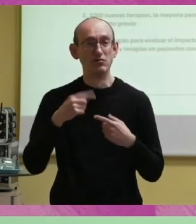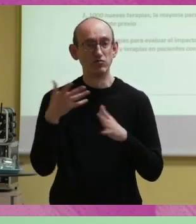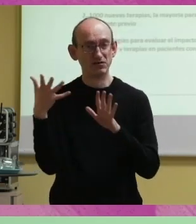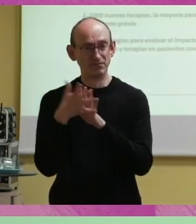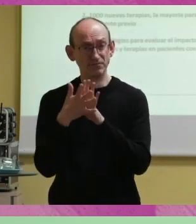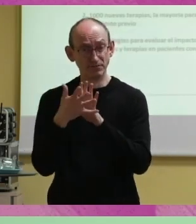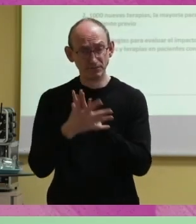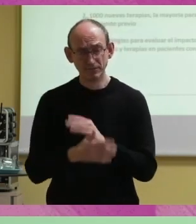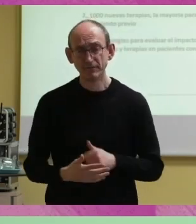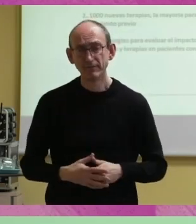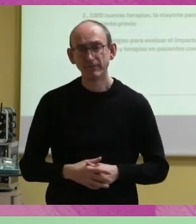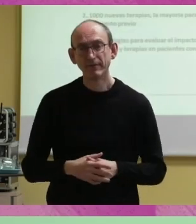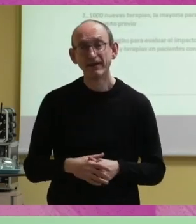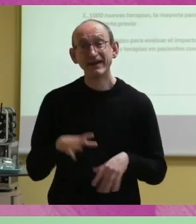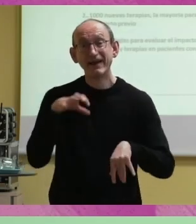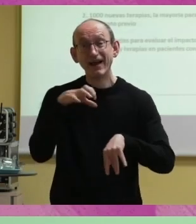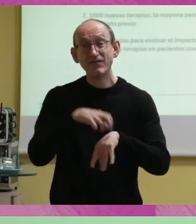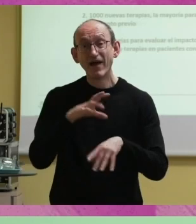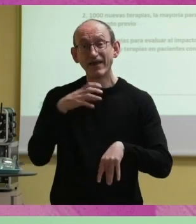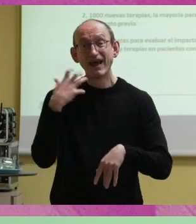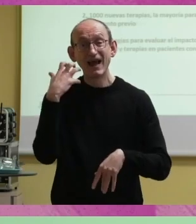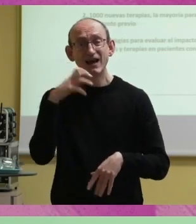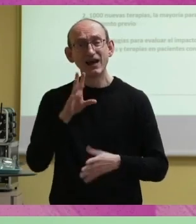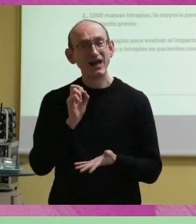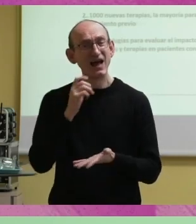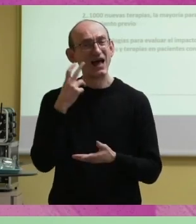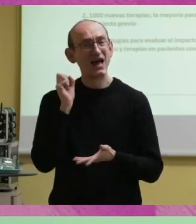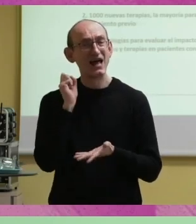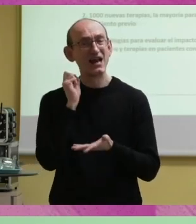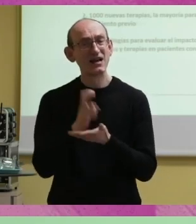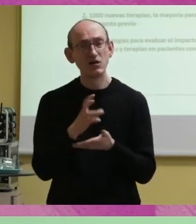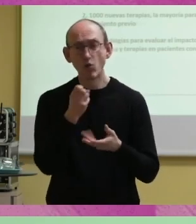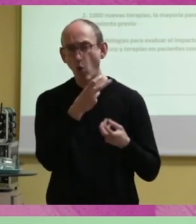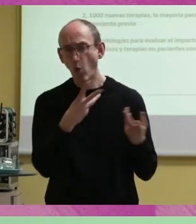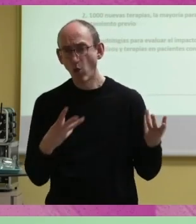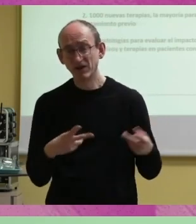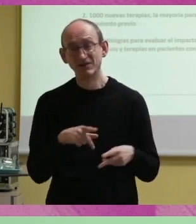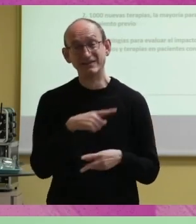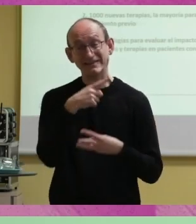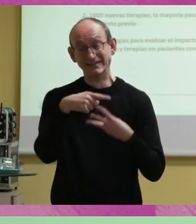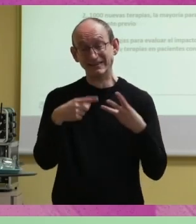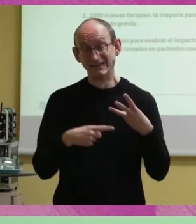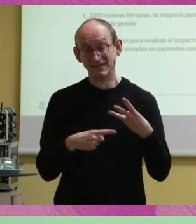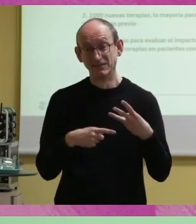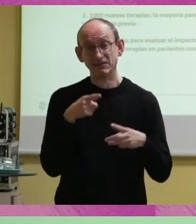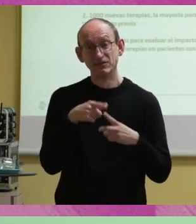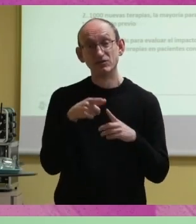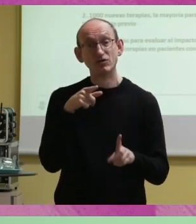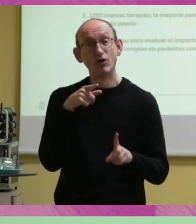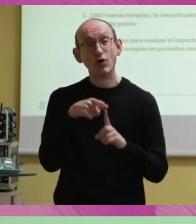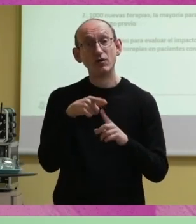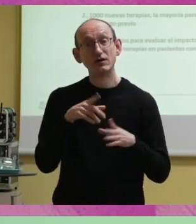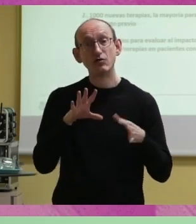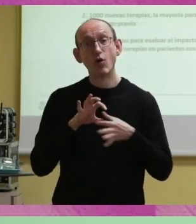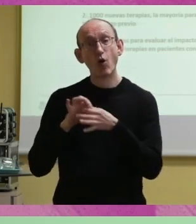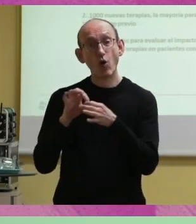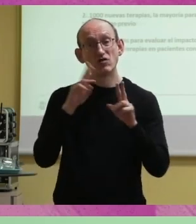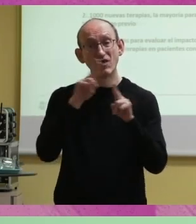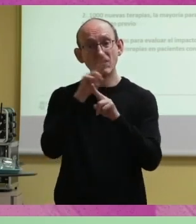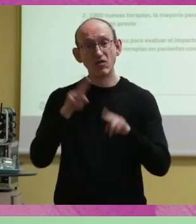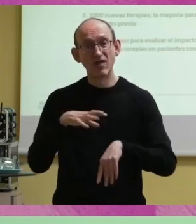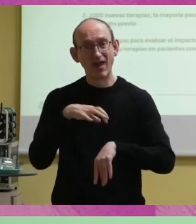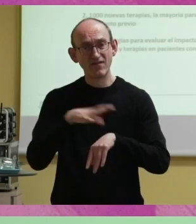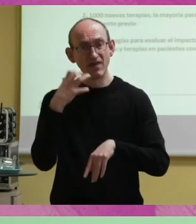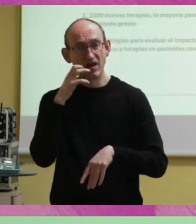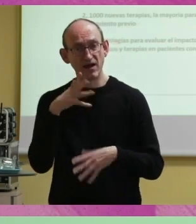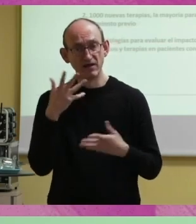¿Cuáles son los retos en enfermedades raras? Pues hay 3 que se resumieron como los objetivos IRDIR del Consorcio Internacional en Enfermedades Raras,